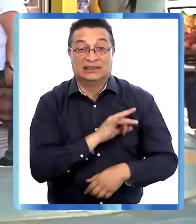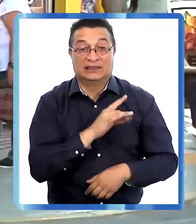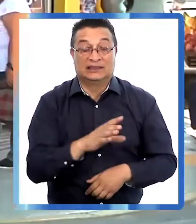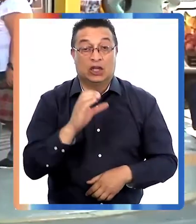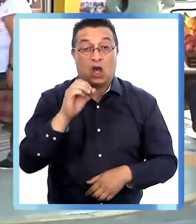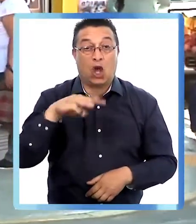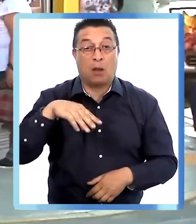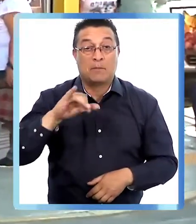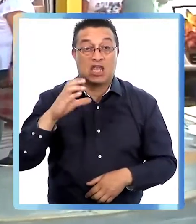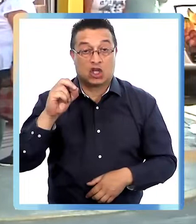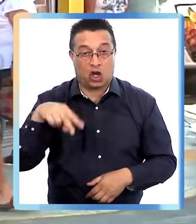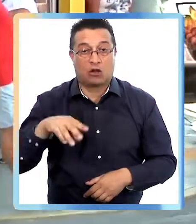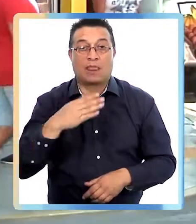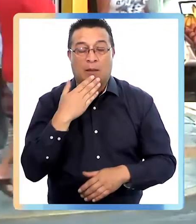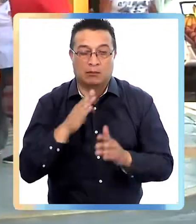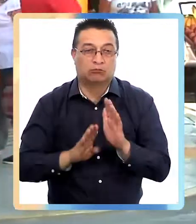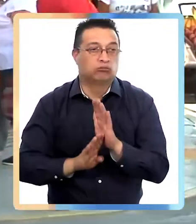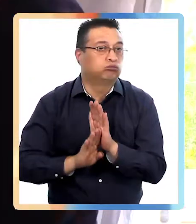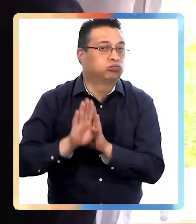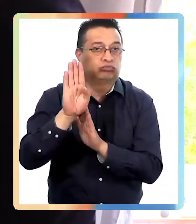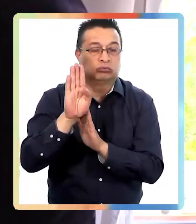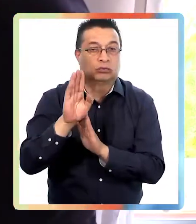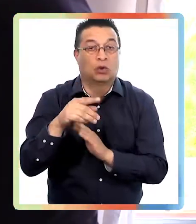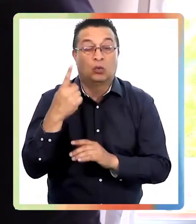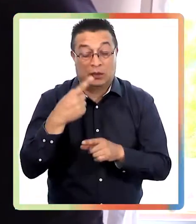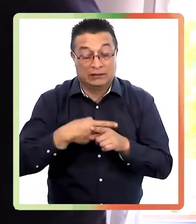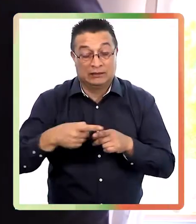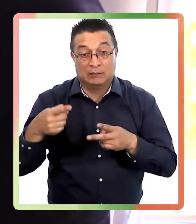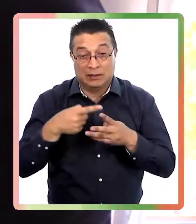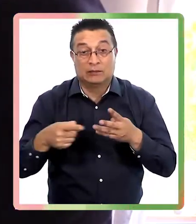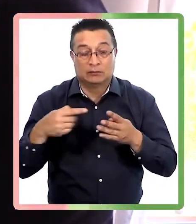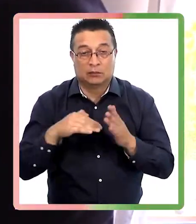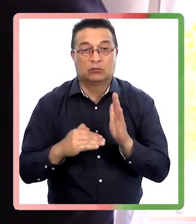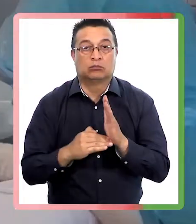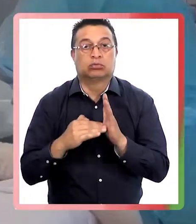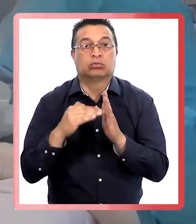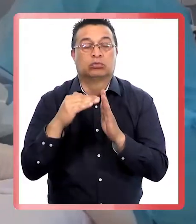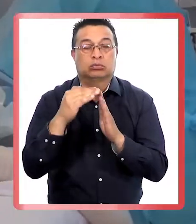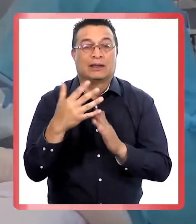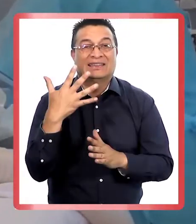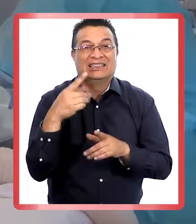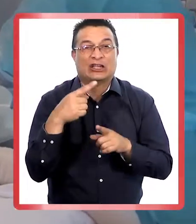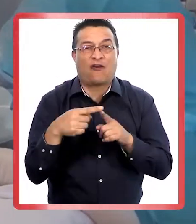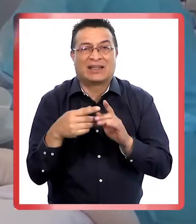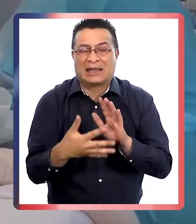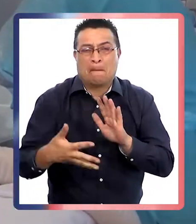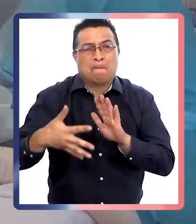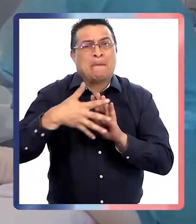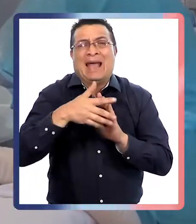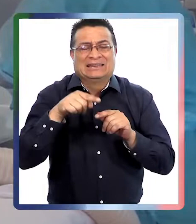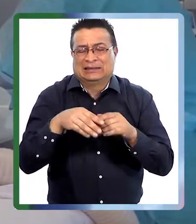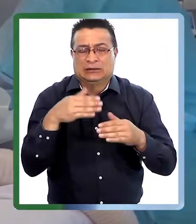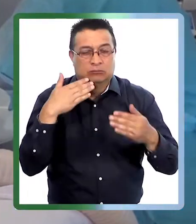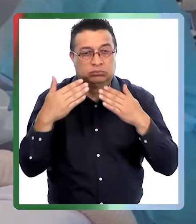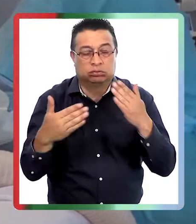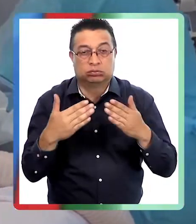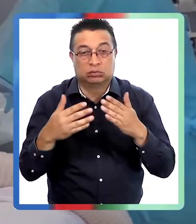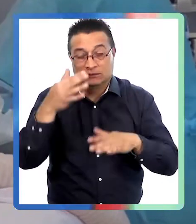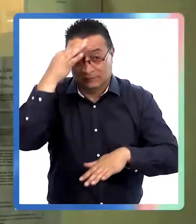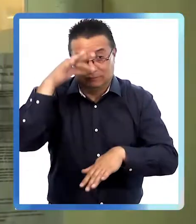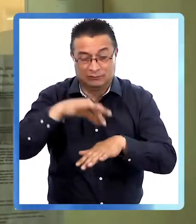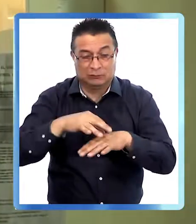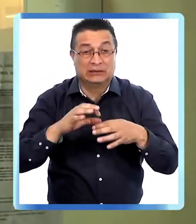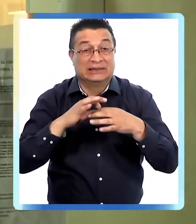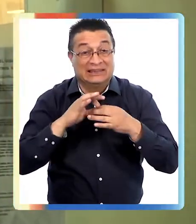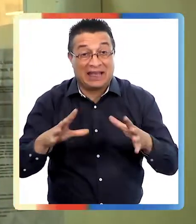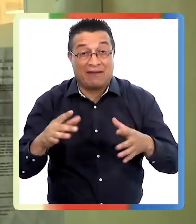Omicron también ha disparado los casos. En las últimas semanas han aumentado en 5 veces los contagios y los enfermos críticos en